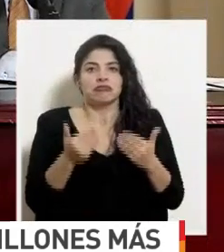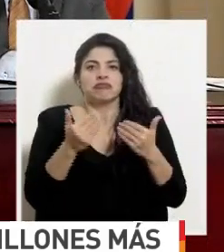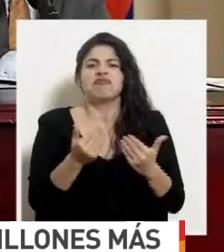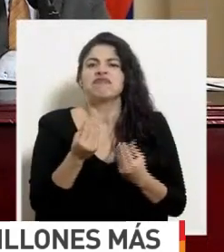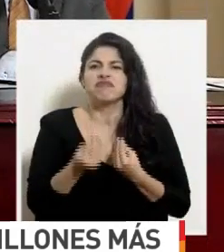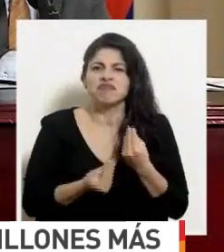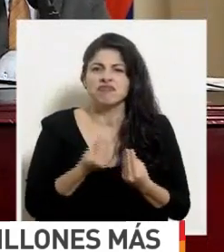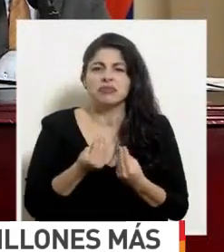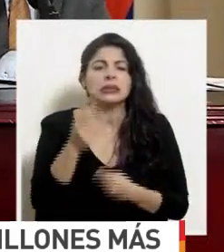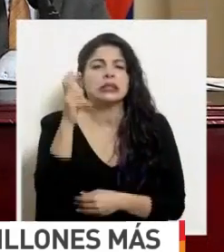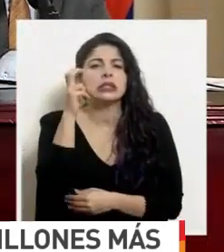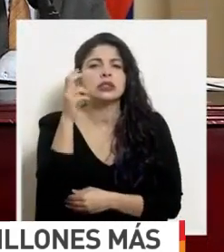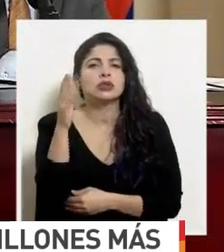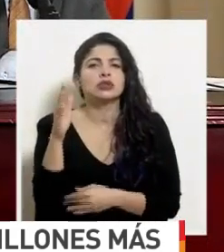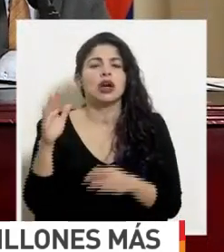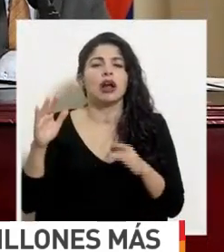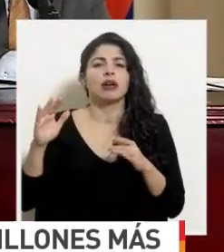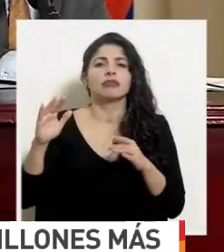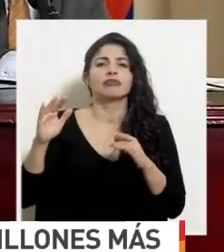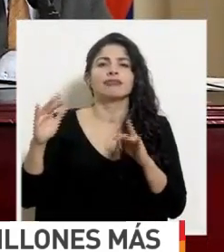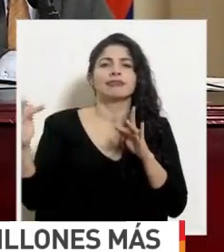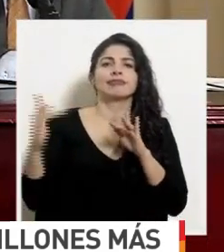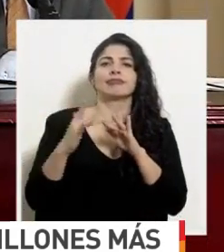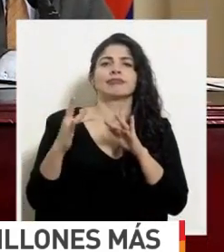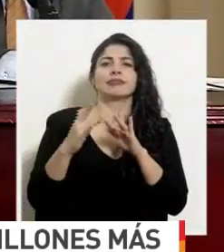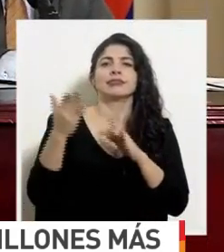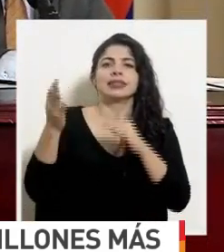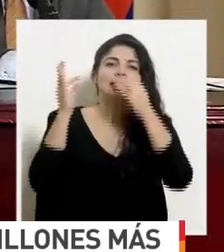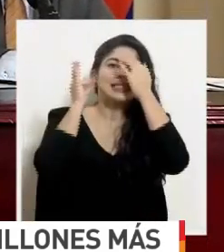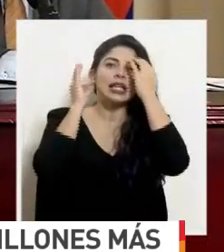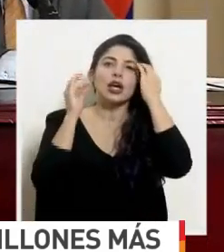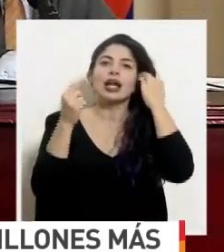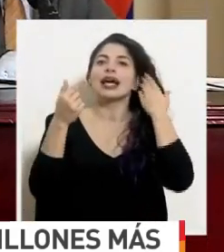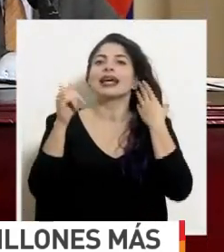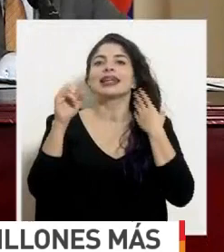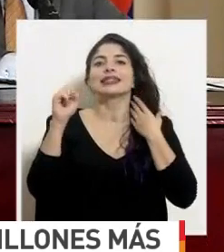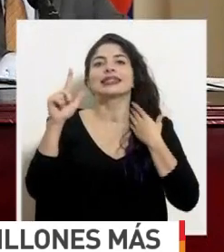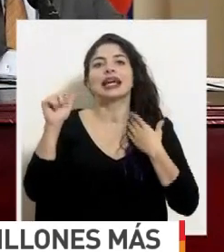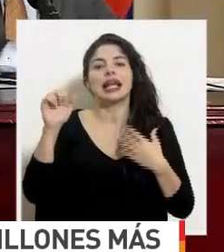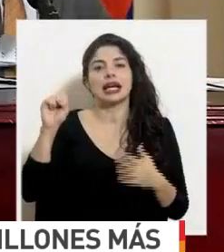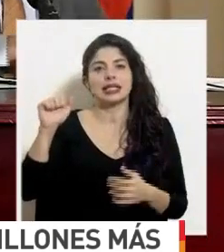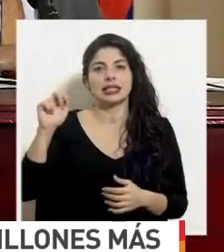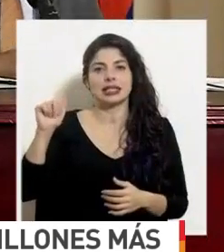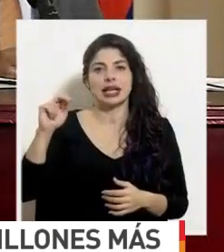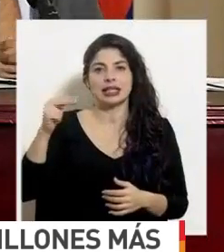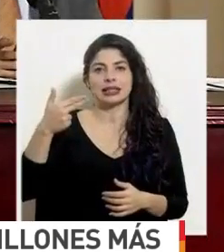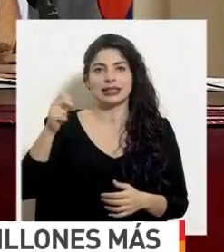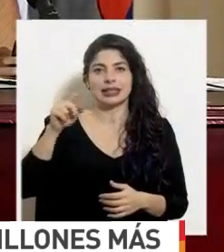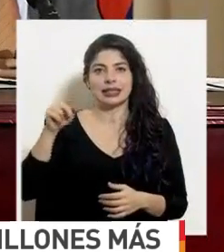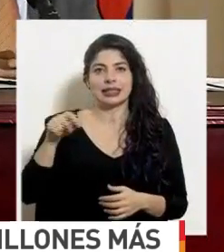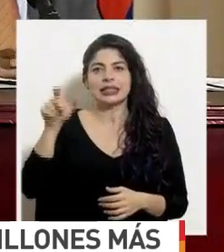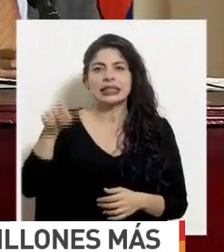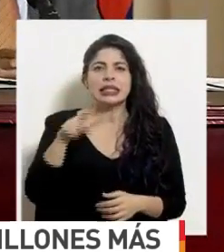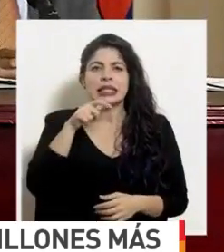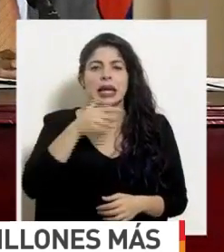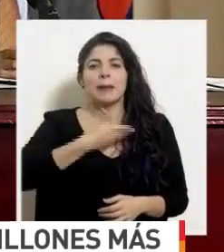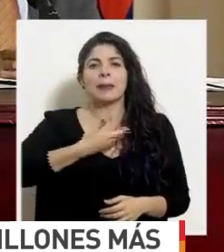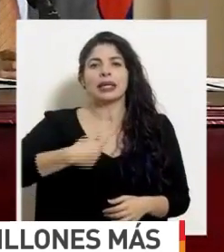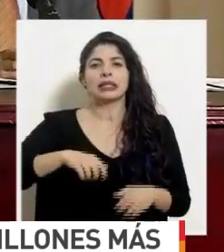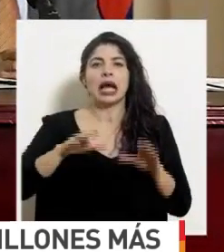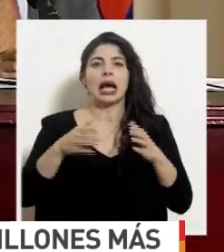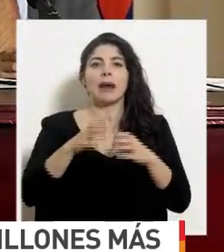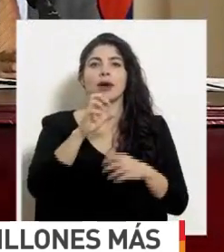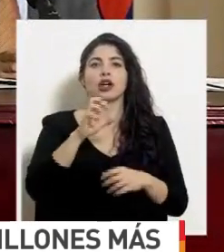continuación a escuchar una conexión que tenemos con la señora Gisela Sánchez, presidenta de la Cámara